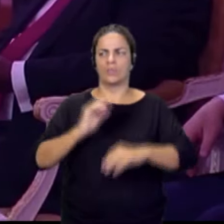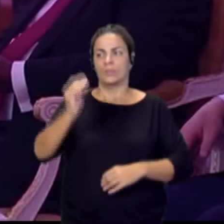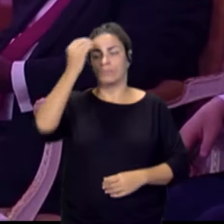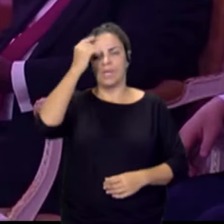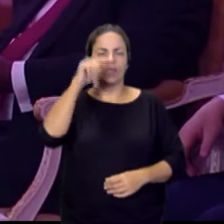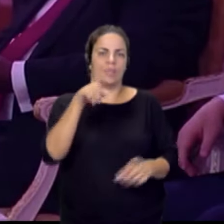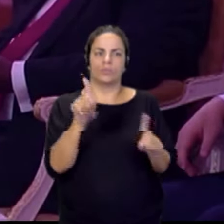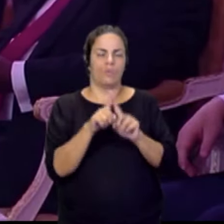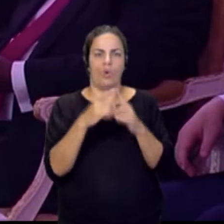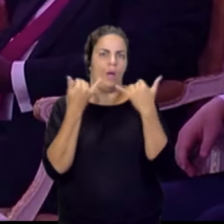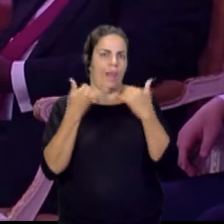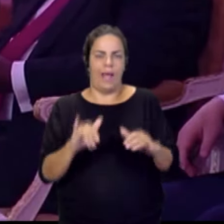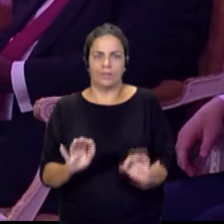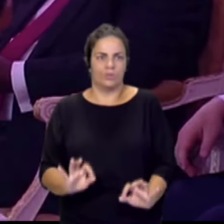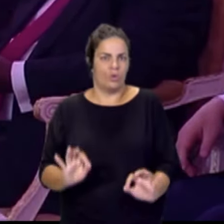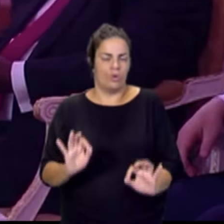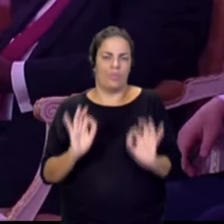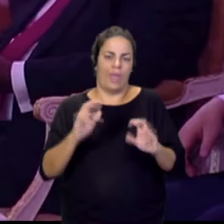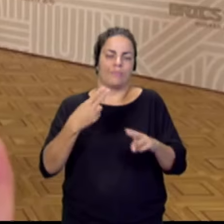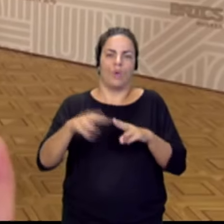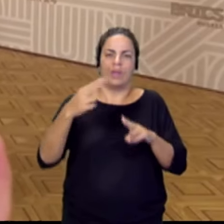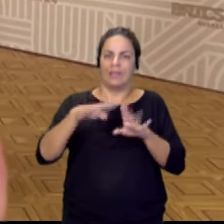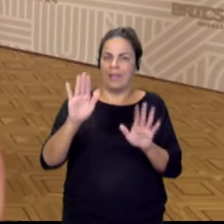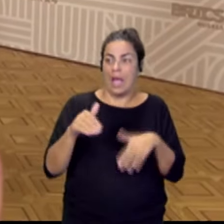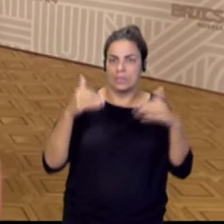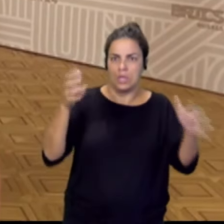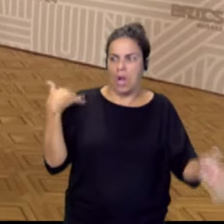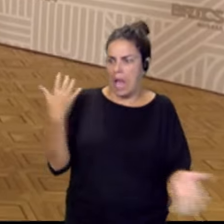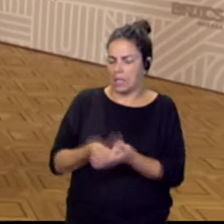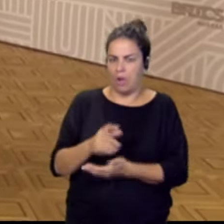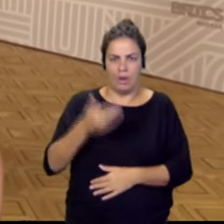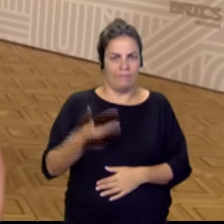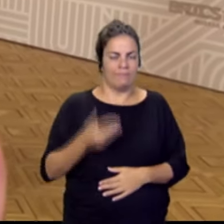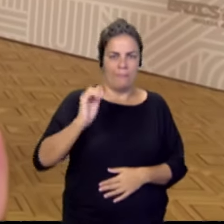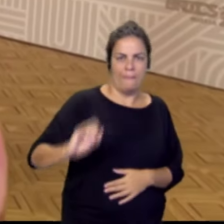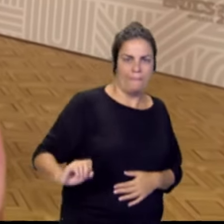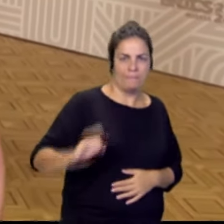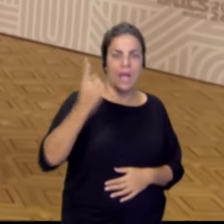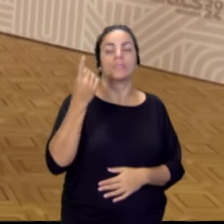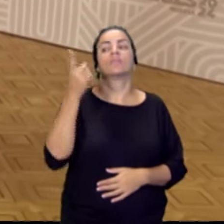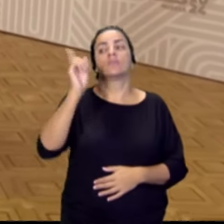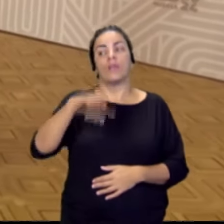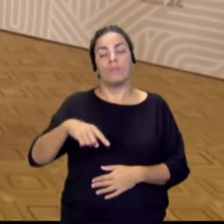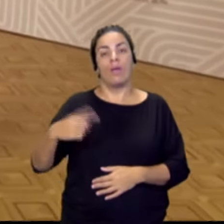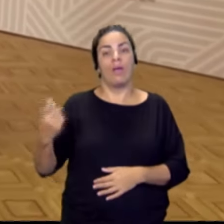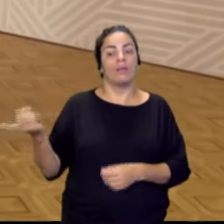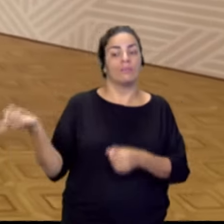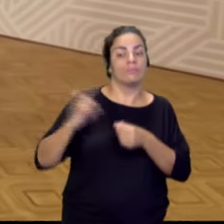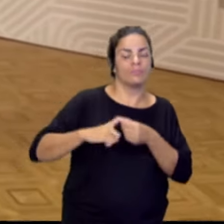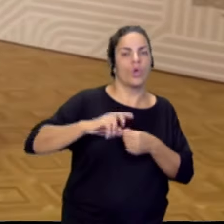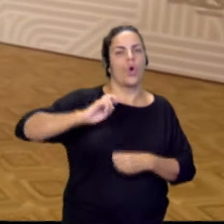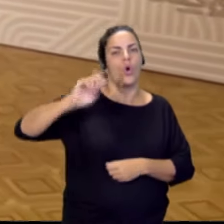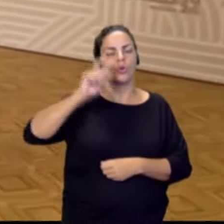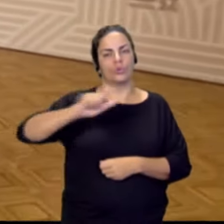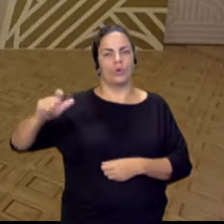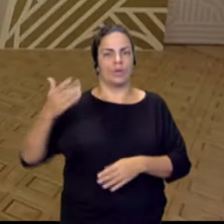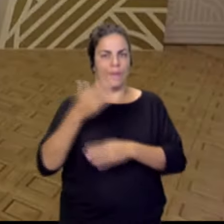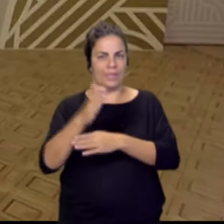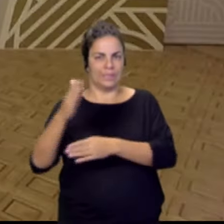mayor acontecimiento de política exterior jamás celebrado, también ha contado con la presencia de otros